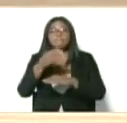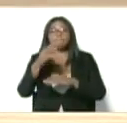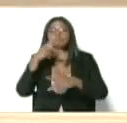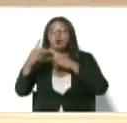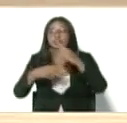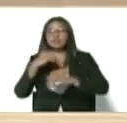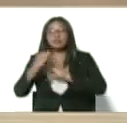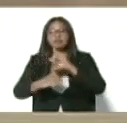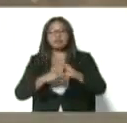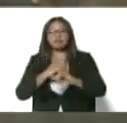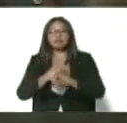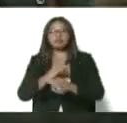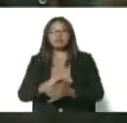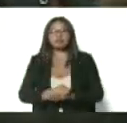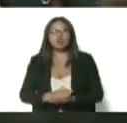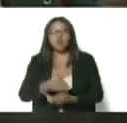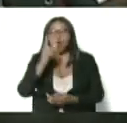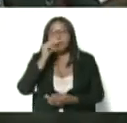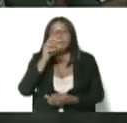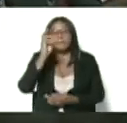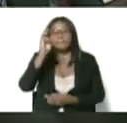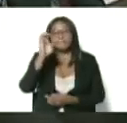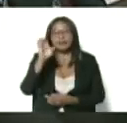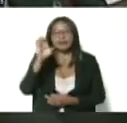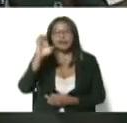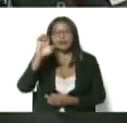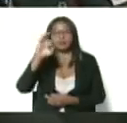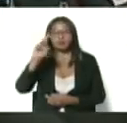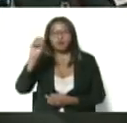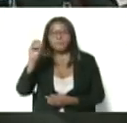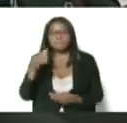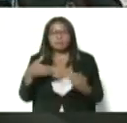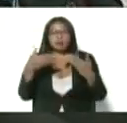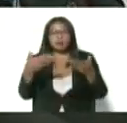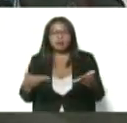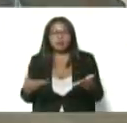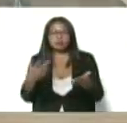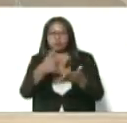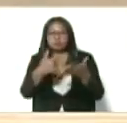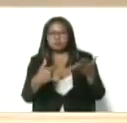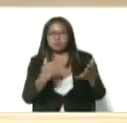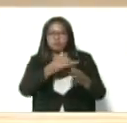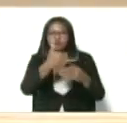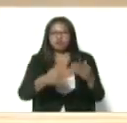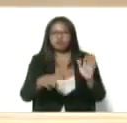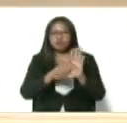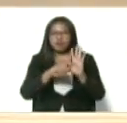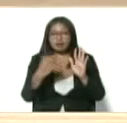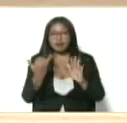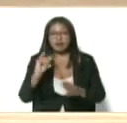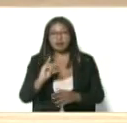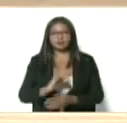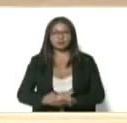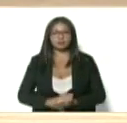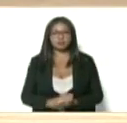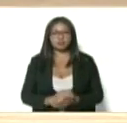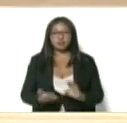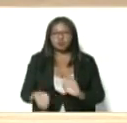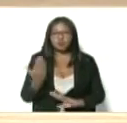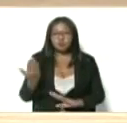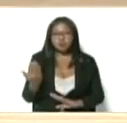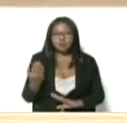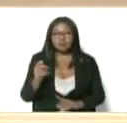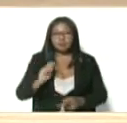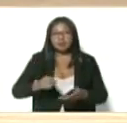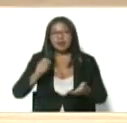ante el presidente pedro carreño para entregar un conjunto de proyectos de leyes importantes para